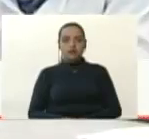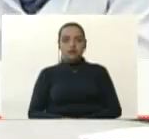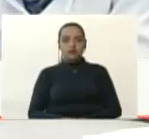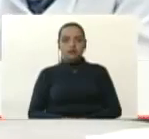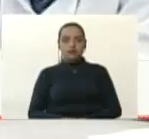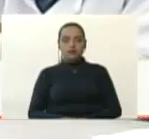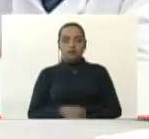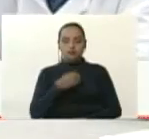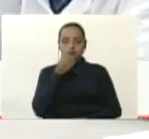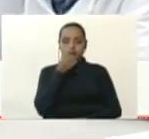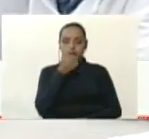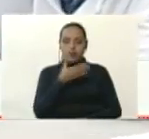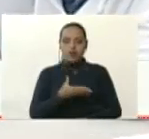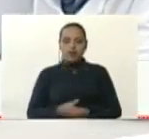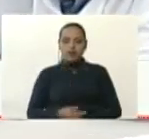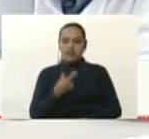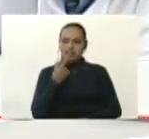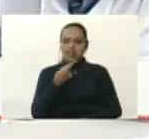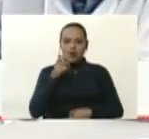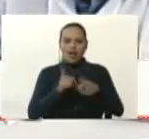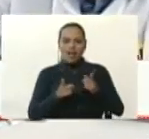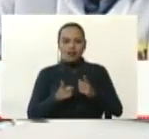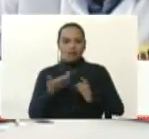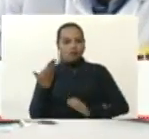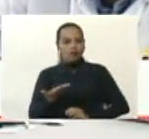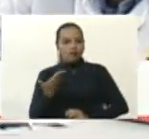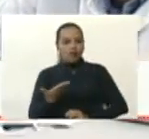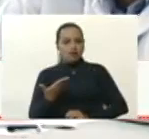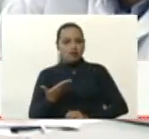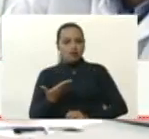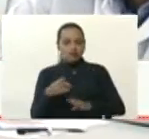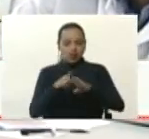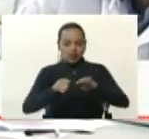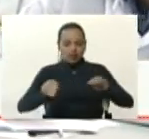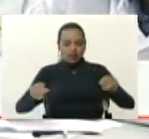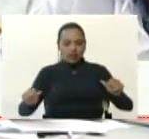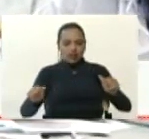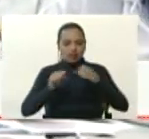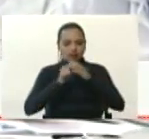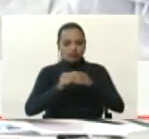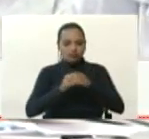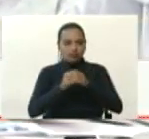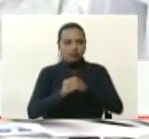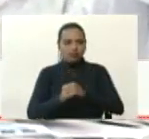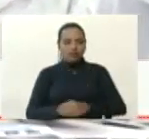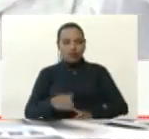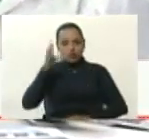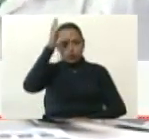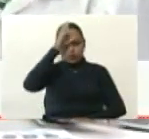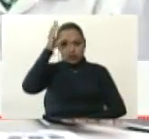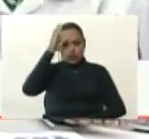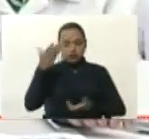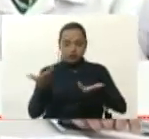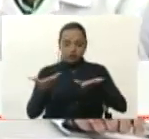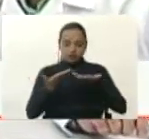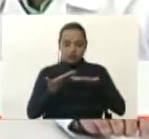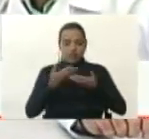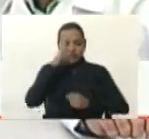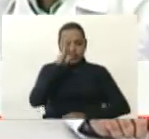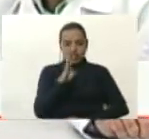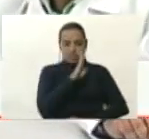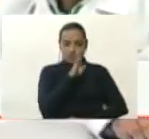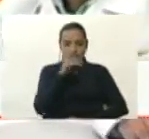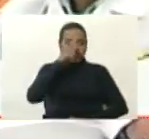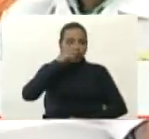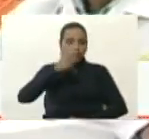muy hermoso. Me dijo que era algo sagrado, que venía de tierra sagrada de Turquía. Me entregó las bendiciones del